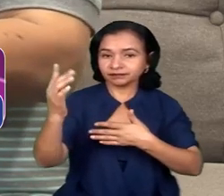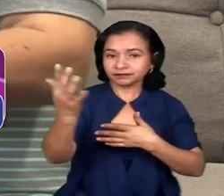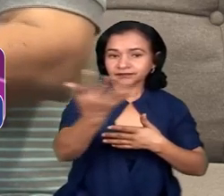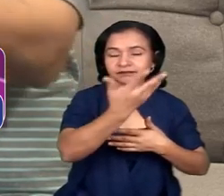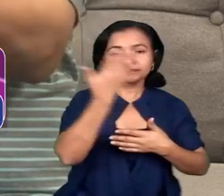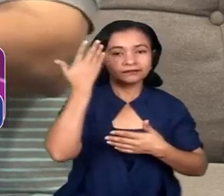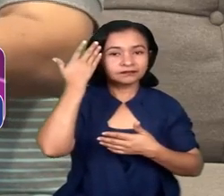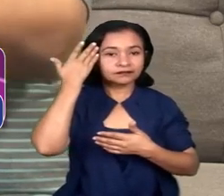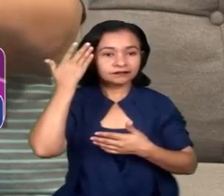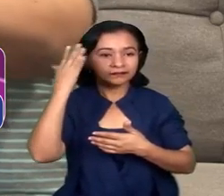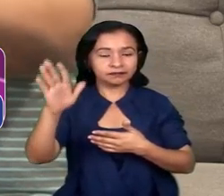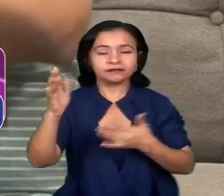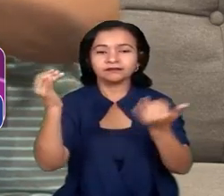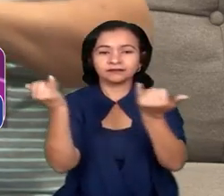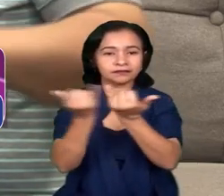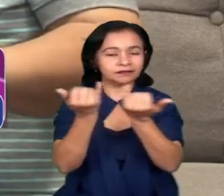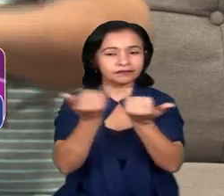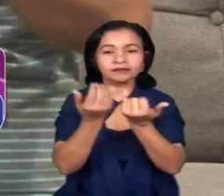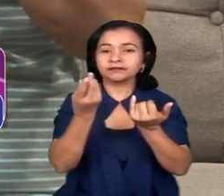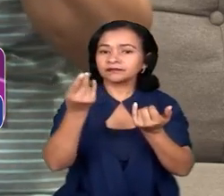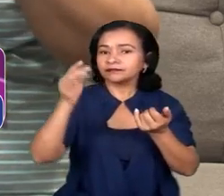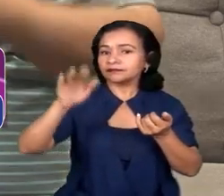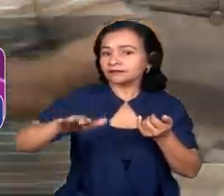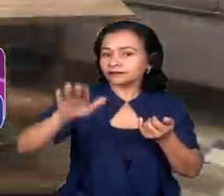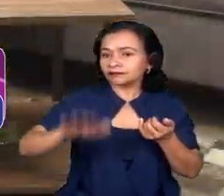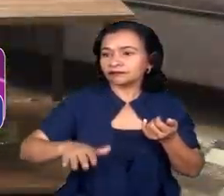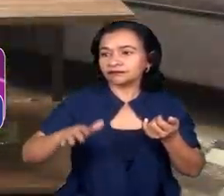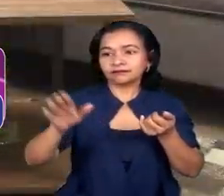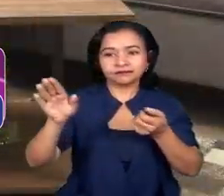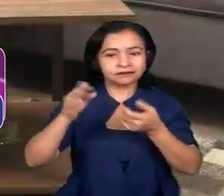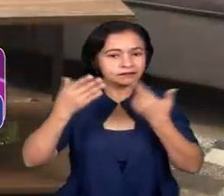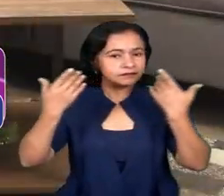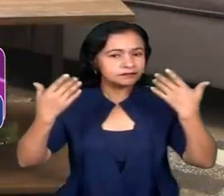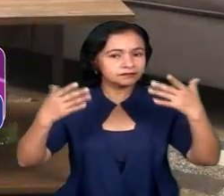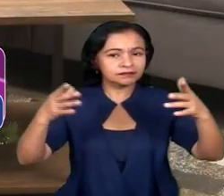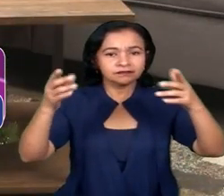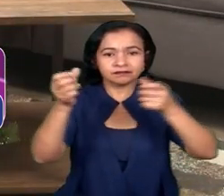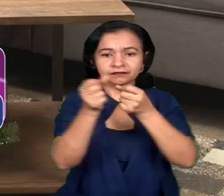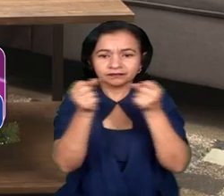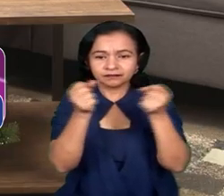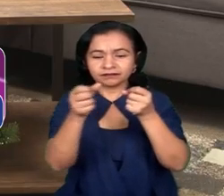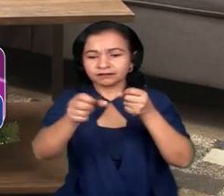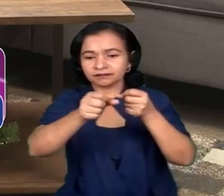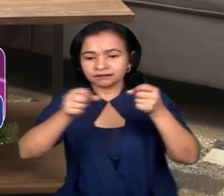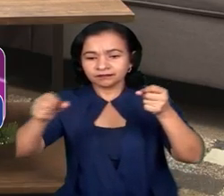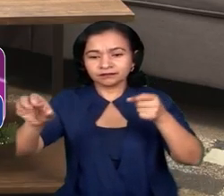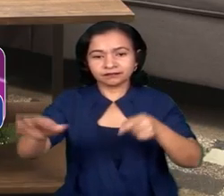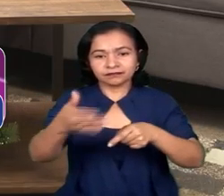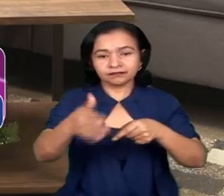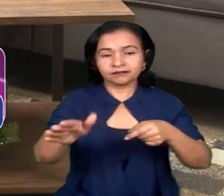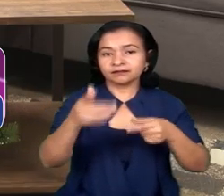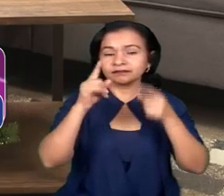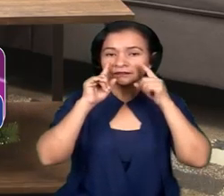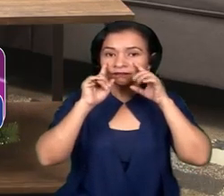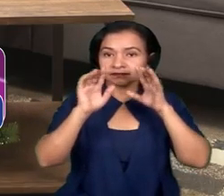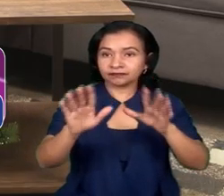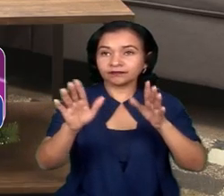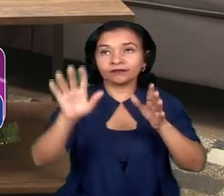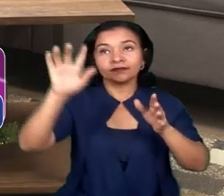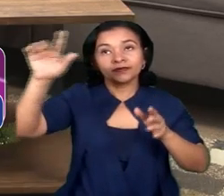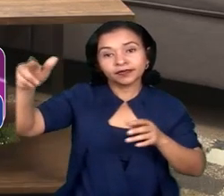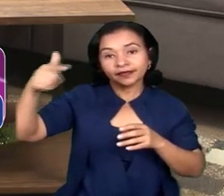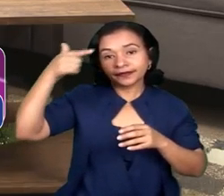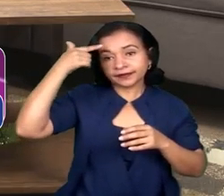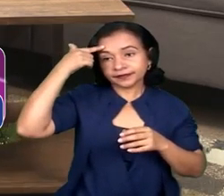que saber que los precios van a ser excelentes, va a haber línea blanca, va a haber de todo, vamos a tener ahí. Y la seguridad, no se preocupen, porque el